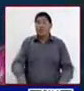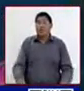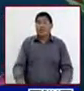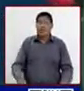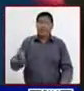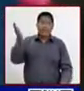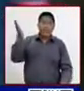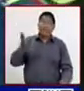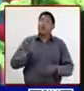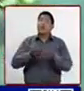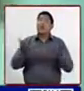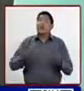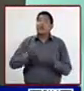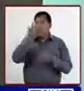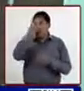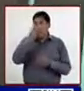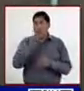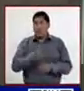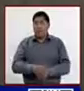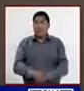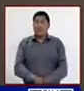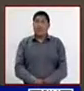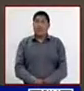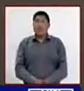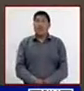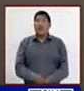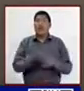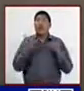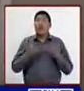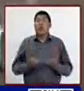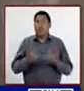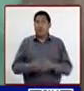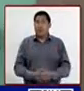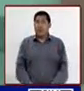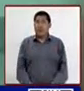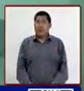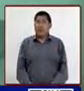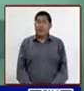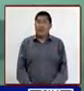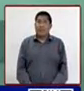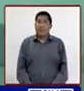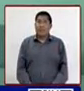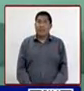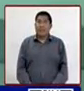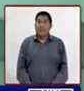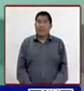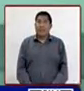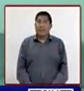el lugar donde van a poder descansar hoy.